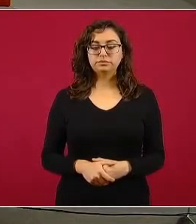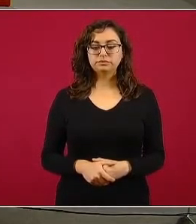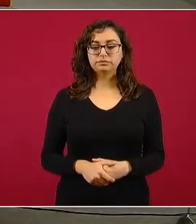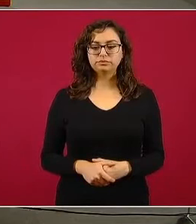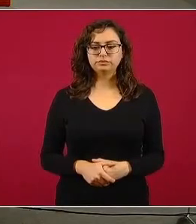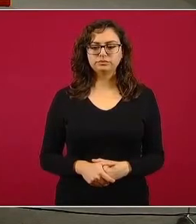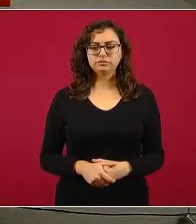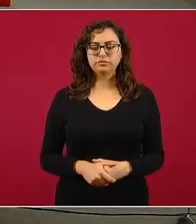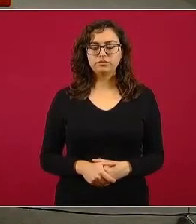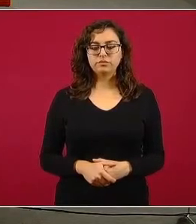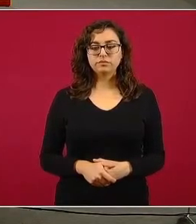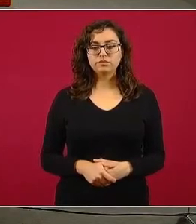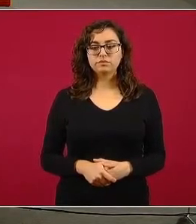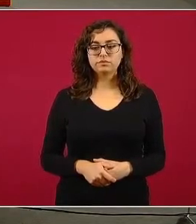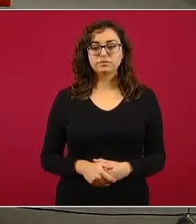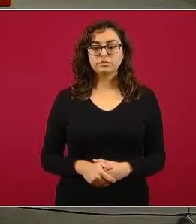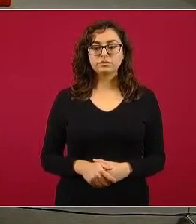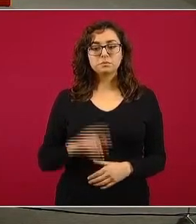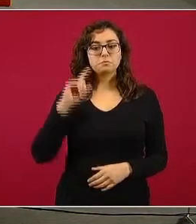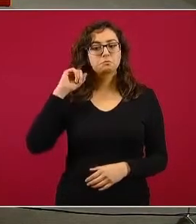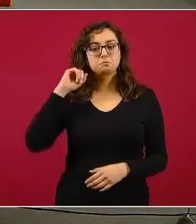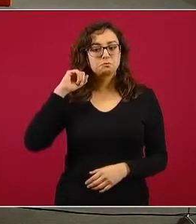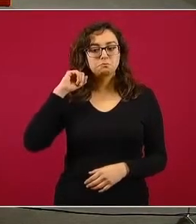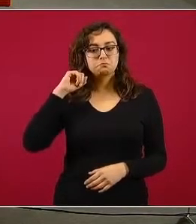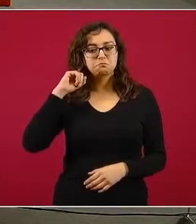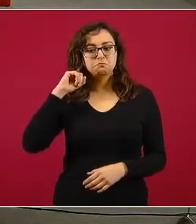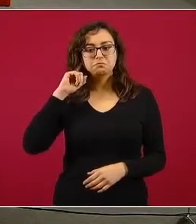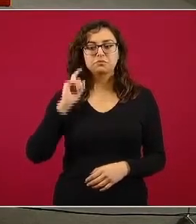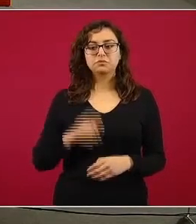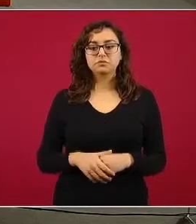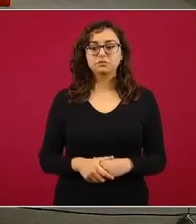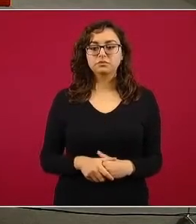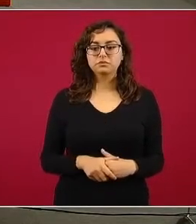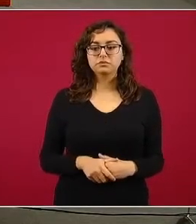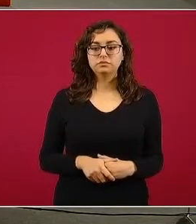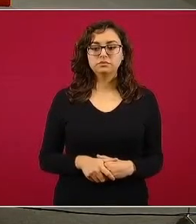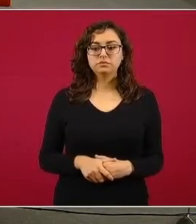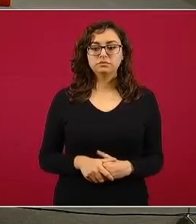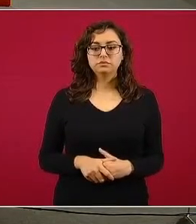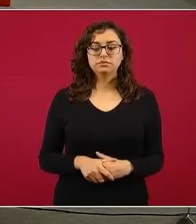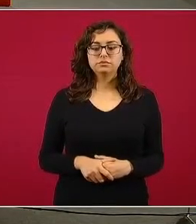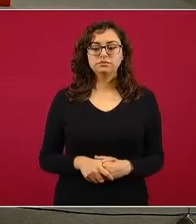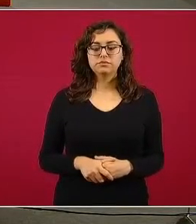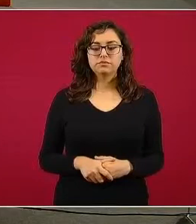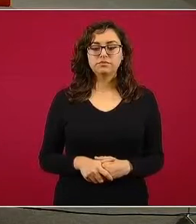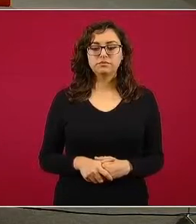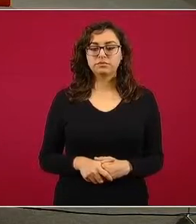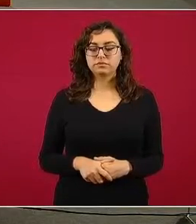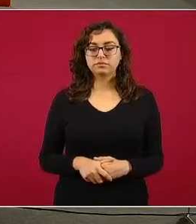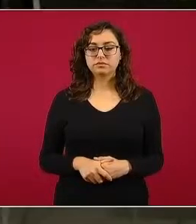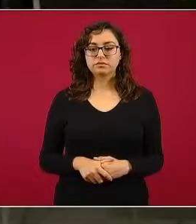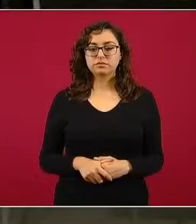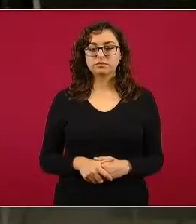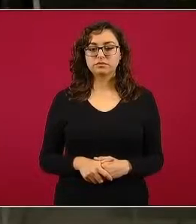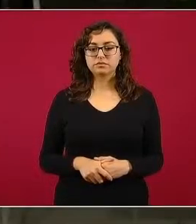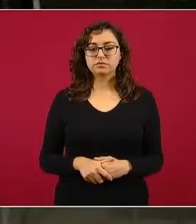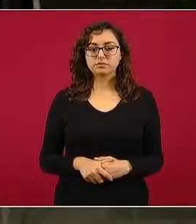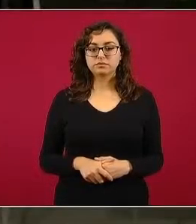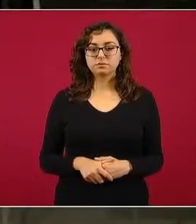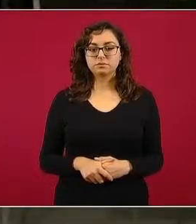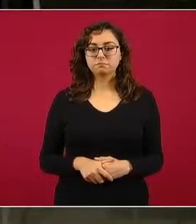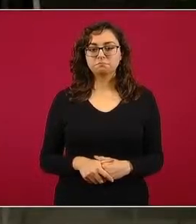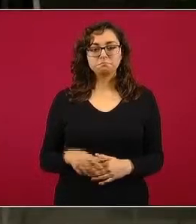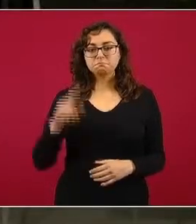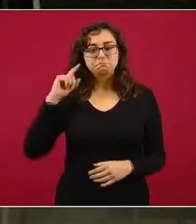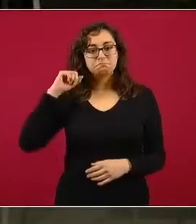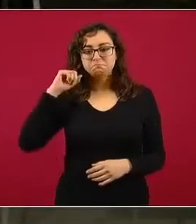Buenas noches, doctora Lomía. Blanca Valadez, de Grupo Milenio. Preguntarle, Milenio ha realizado una serie de recorridos en